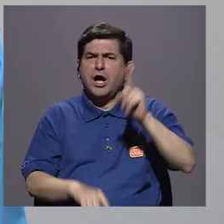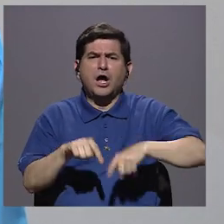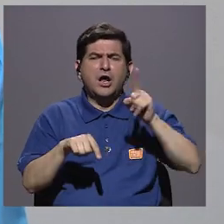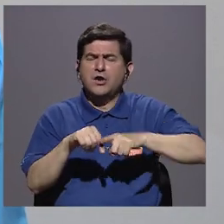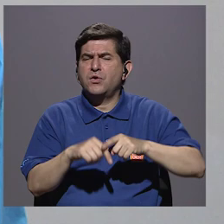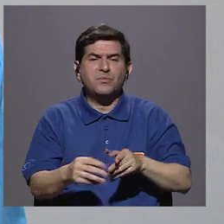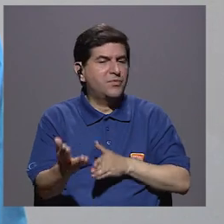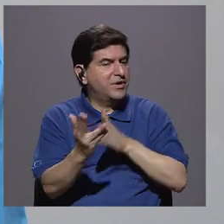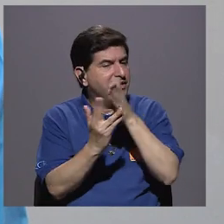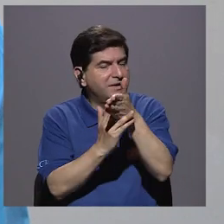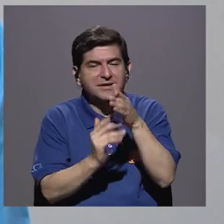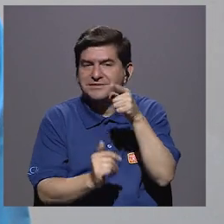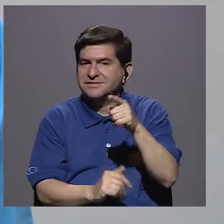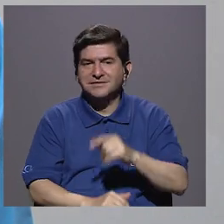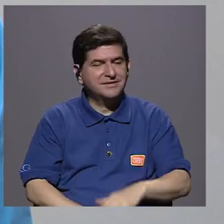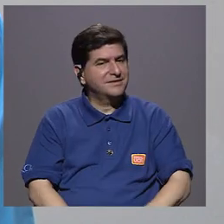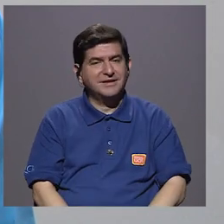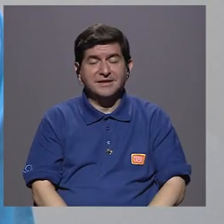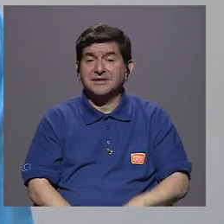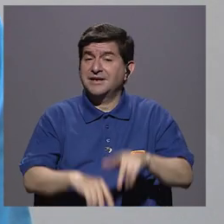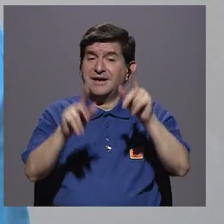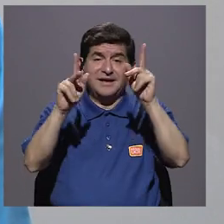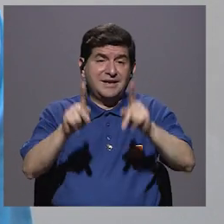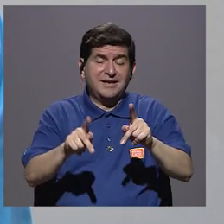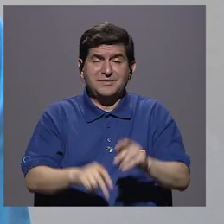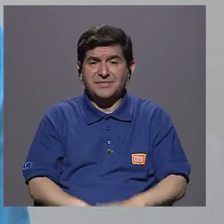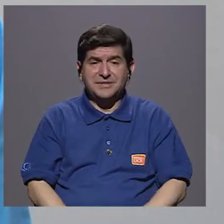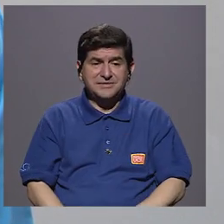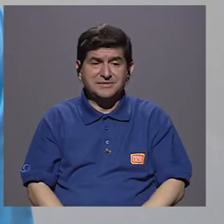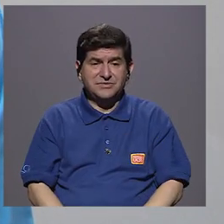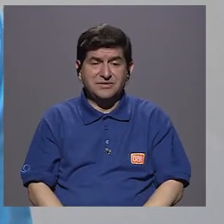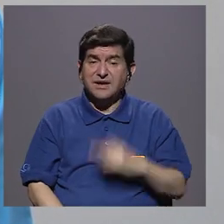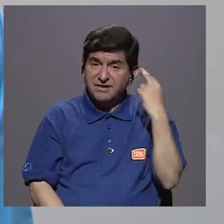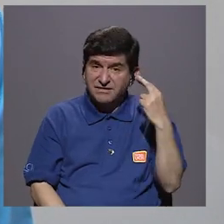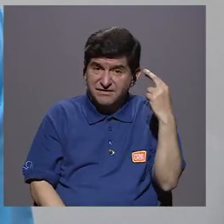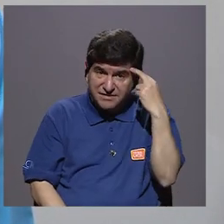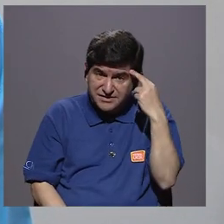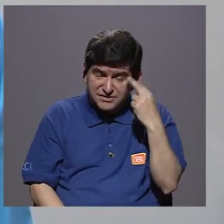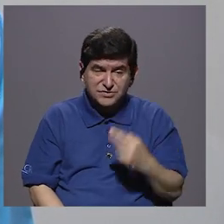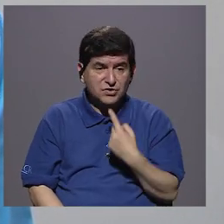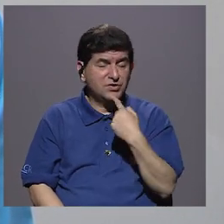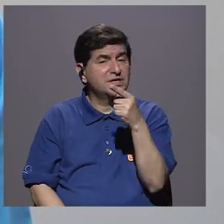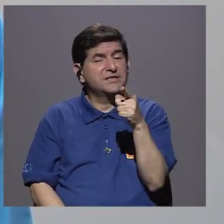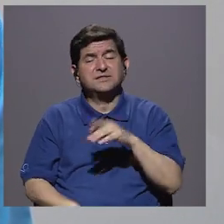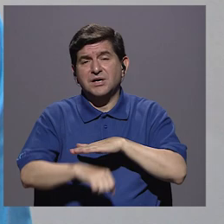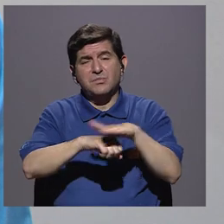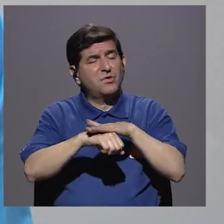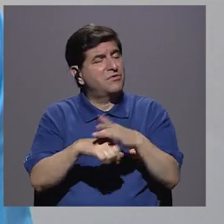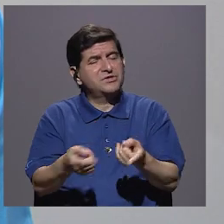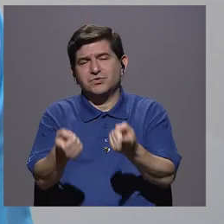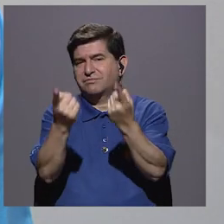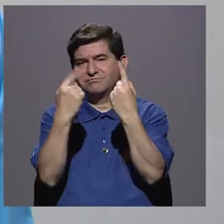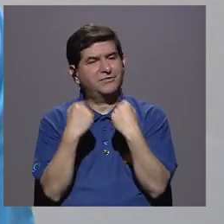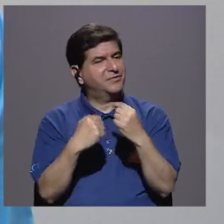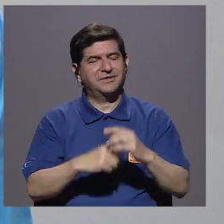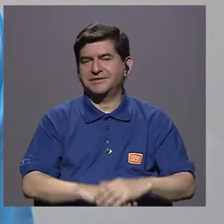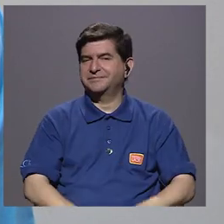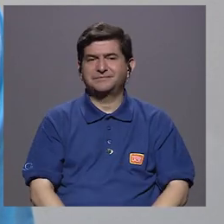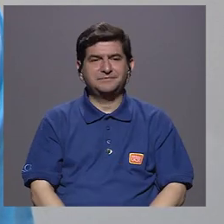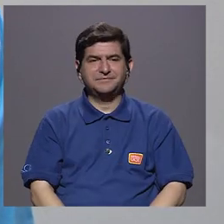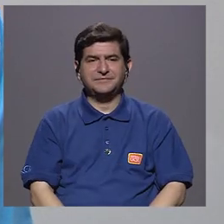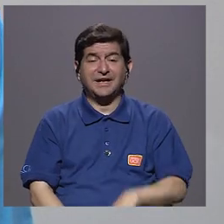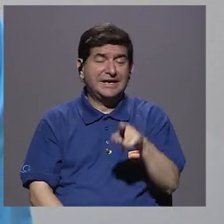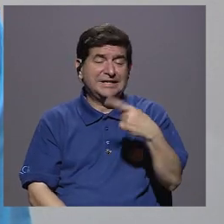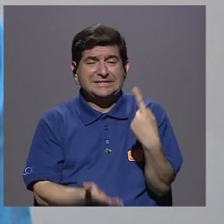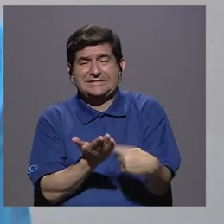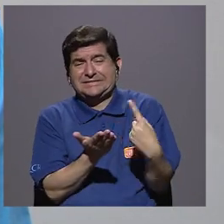no puede entrar a ver al paciente fulano de tal, de la cama tal, porque dice que usted, por favor, no lo ingrese a ver. Entonces,